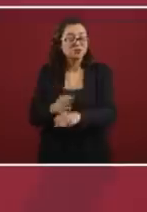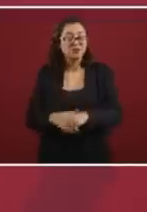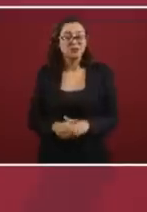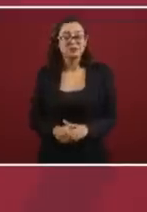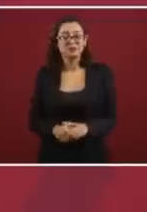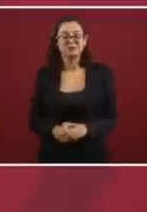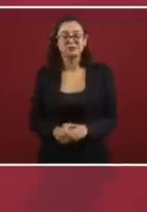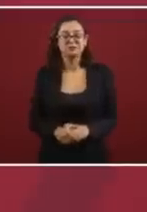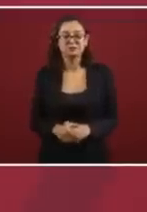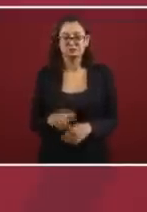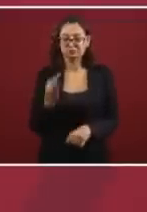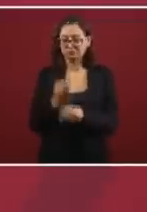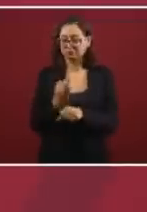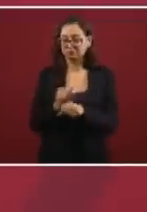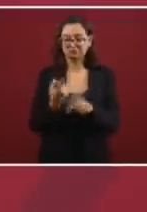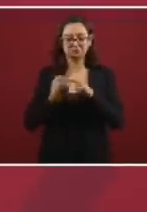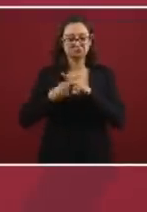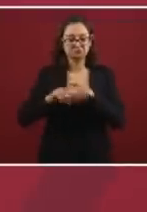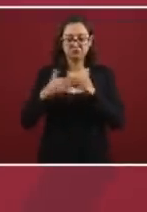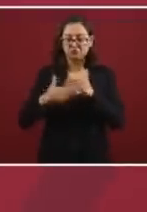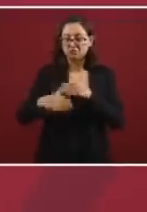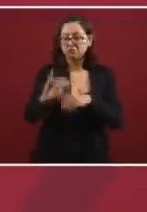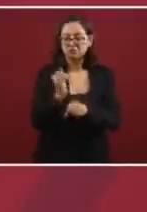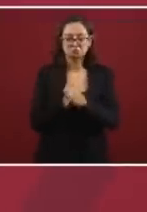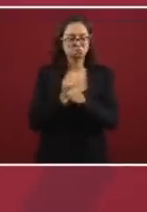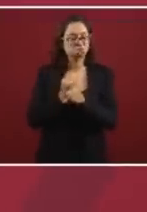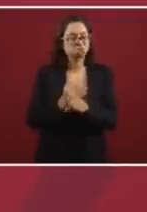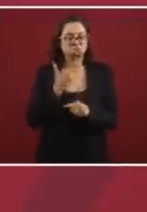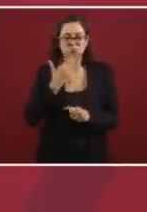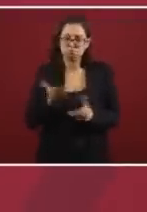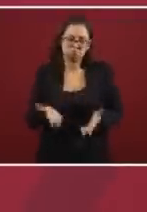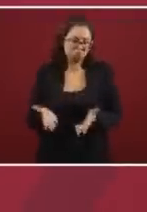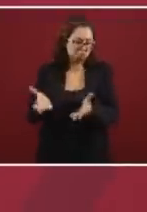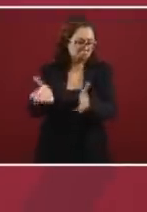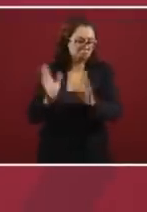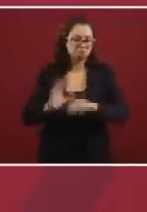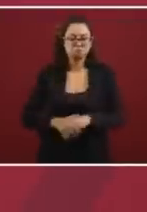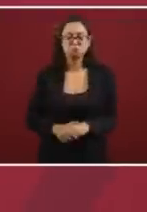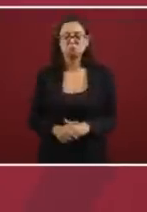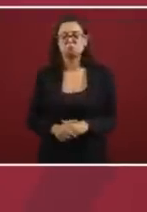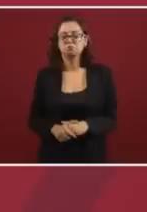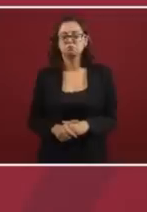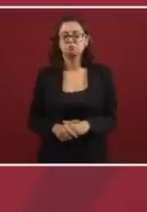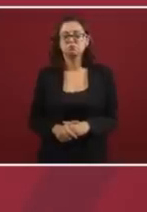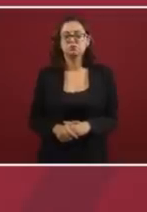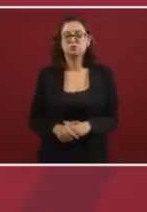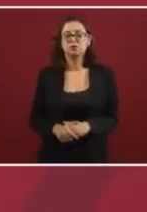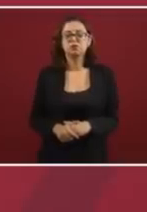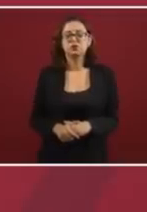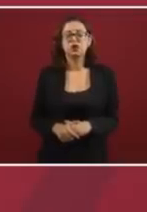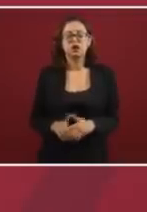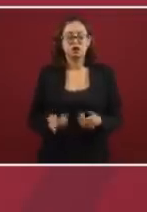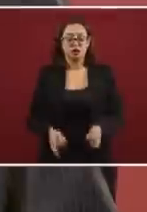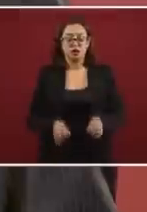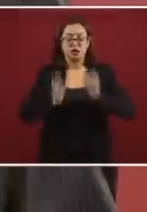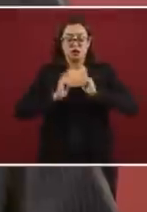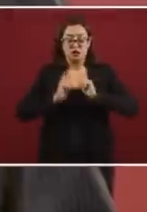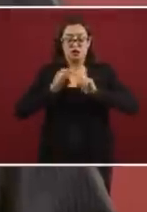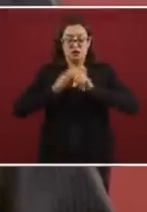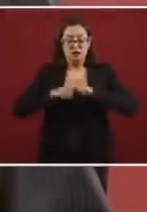abiertas investigaciones adelante yo sostuve al inicio del gobierno cuando tome pues yo